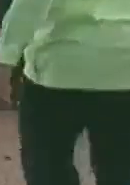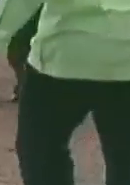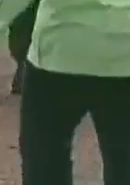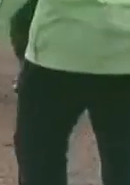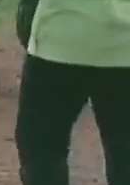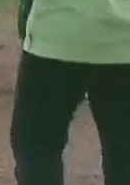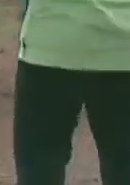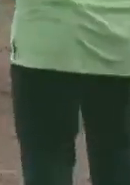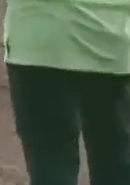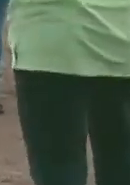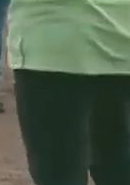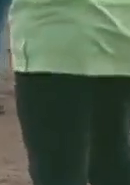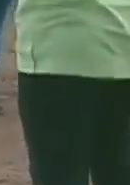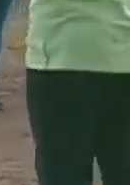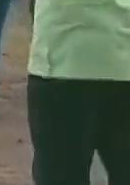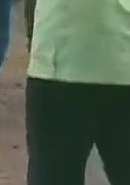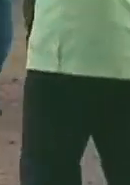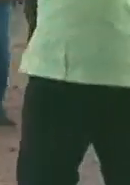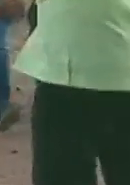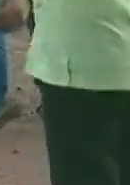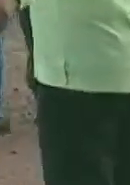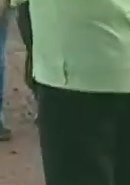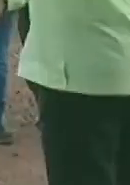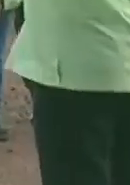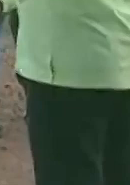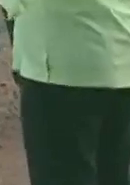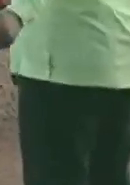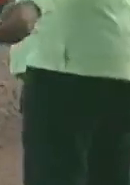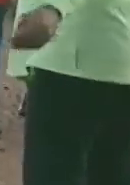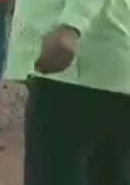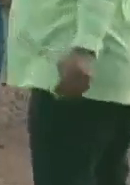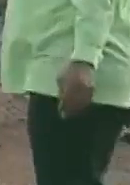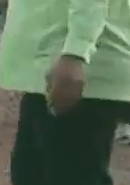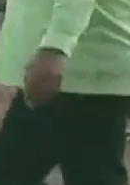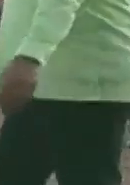Rubén. Aquí estamos, mira, en la matica de soya.